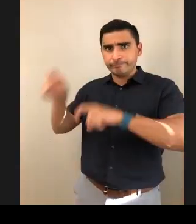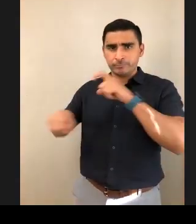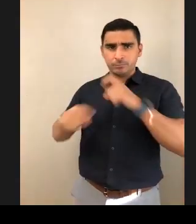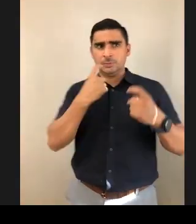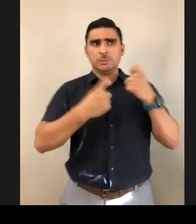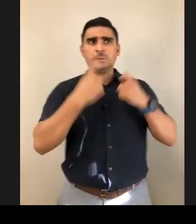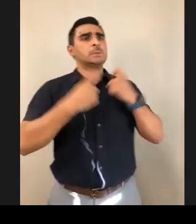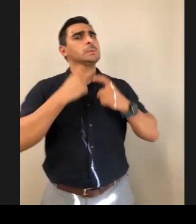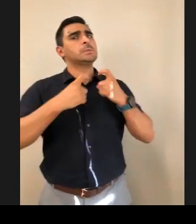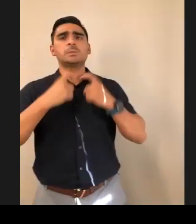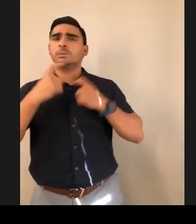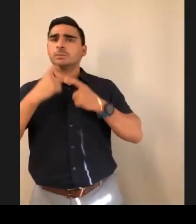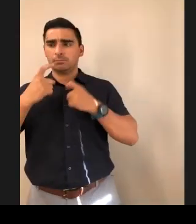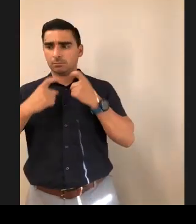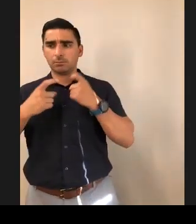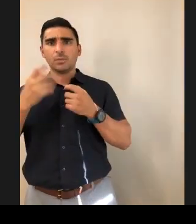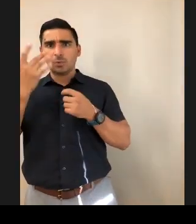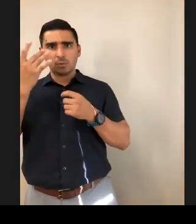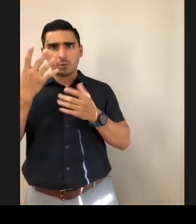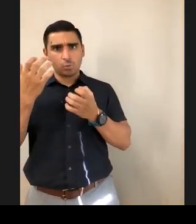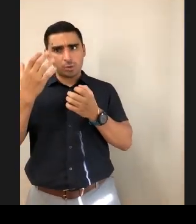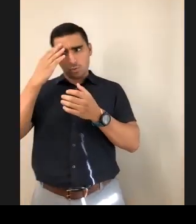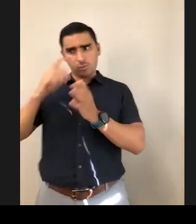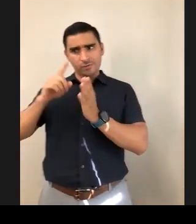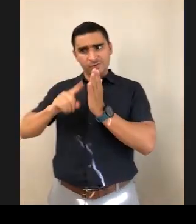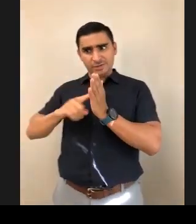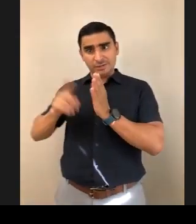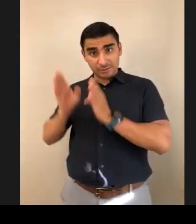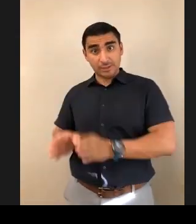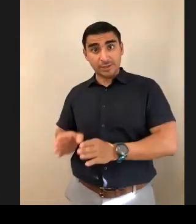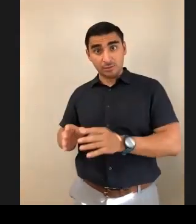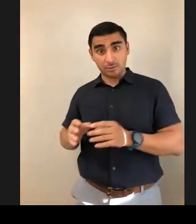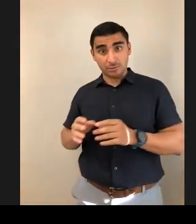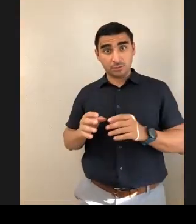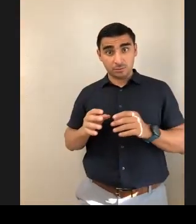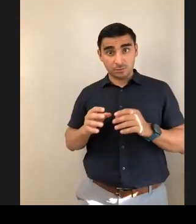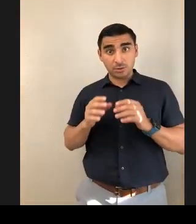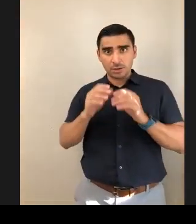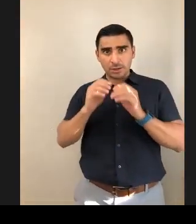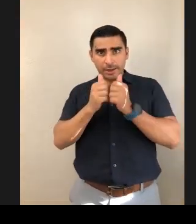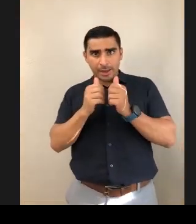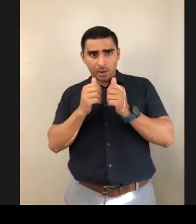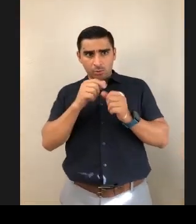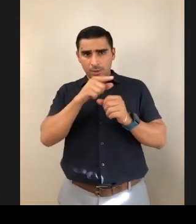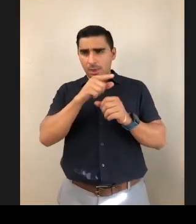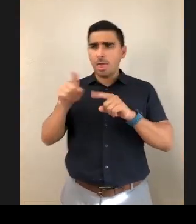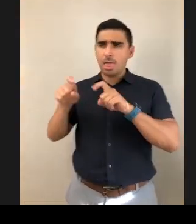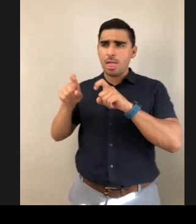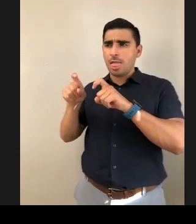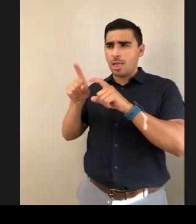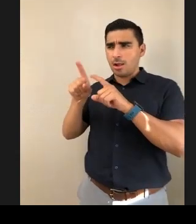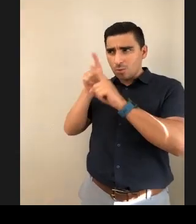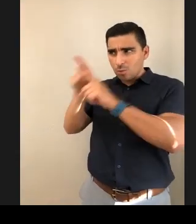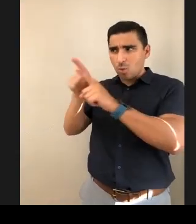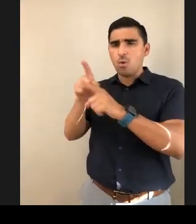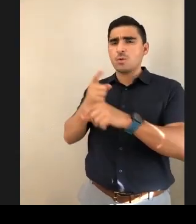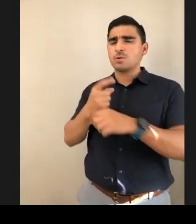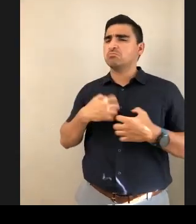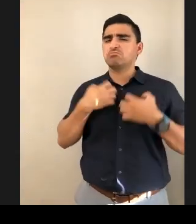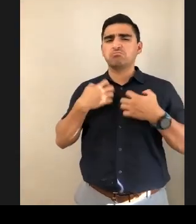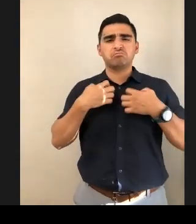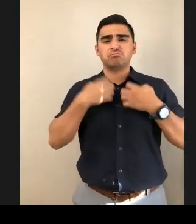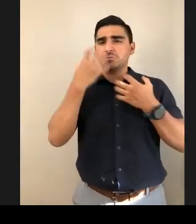en las entrevistas y quieren saber de qué estás hecho, cómo respondes,